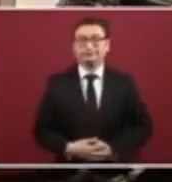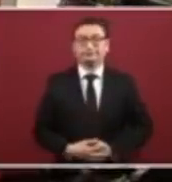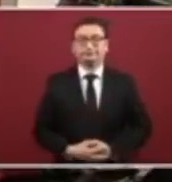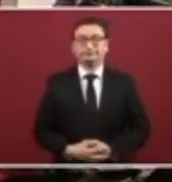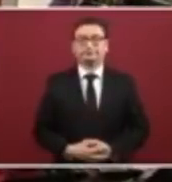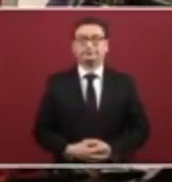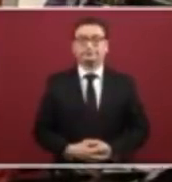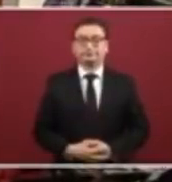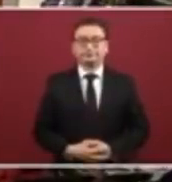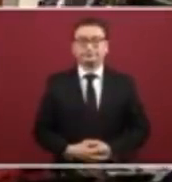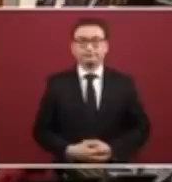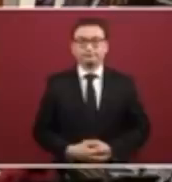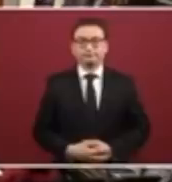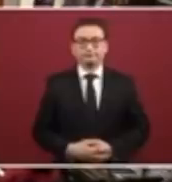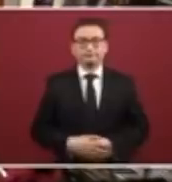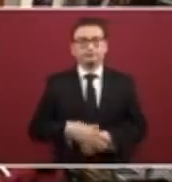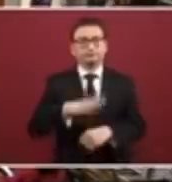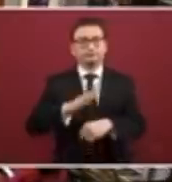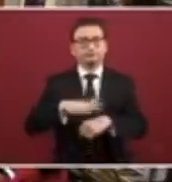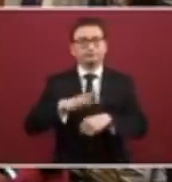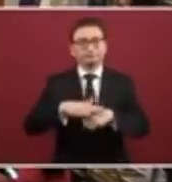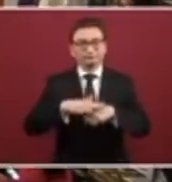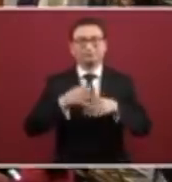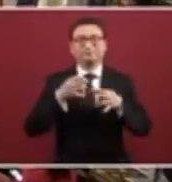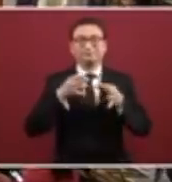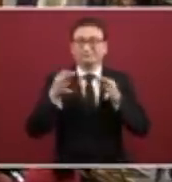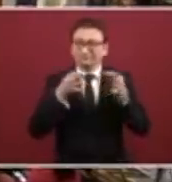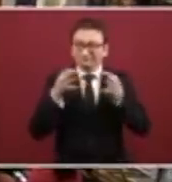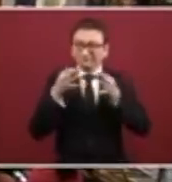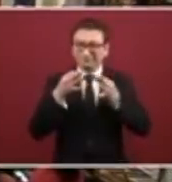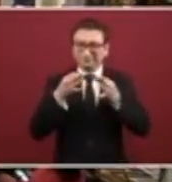les vamos a dar una muy buena noticia.